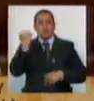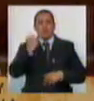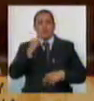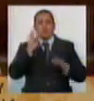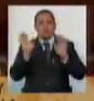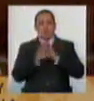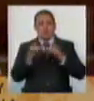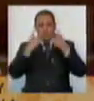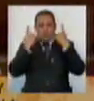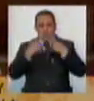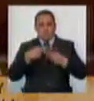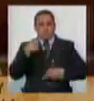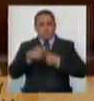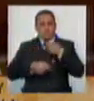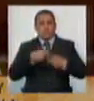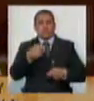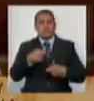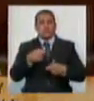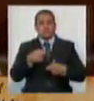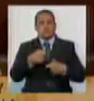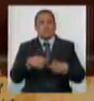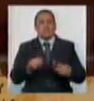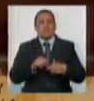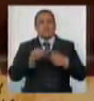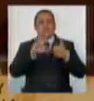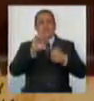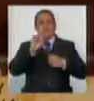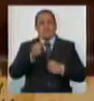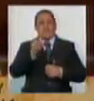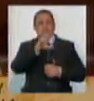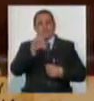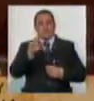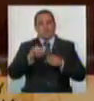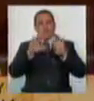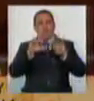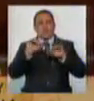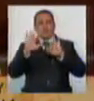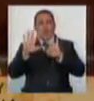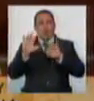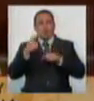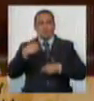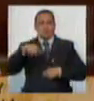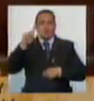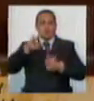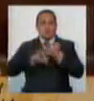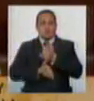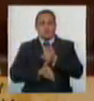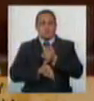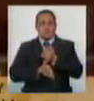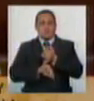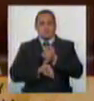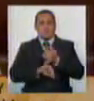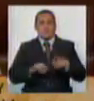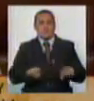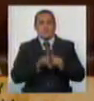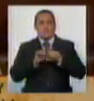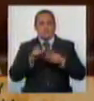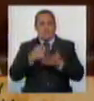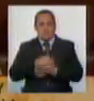cifra récord de inversión de 6.398 millones de nuevos soles,